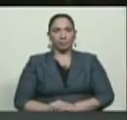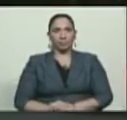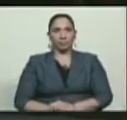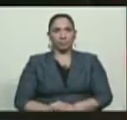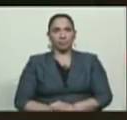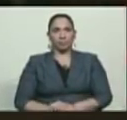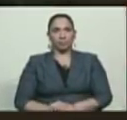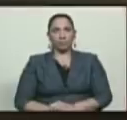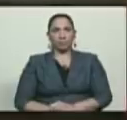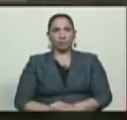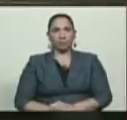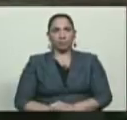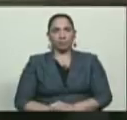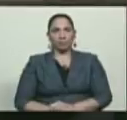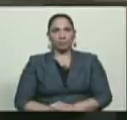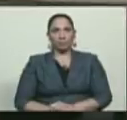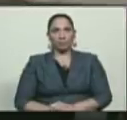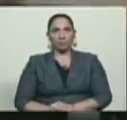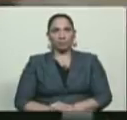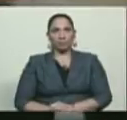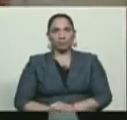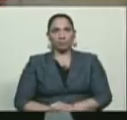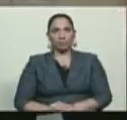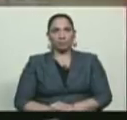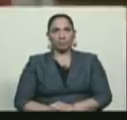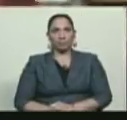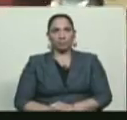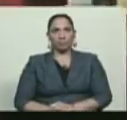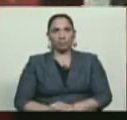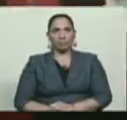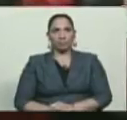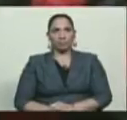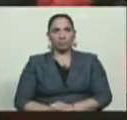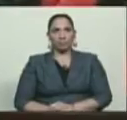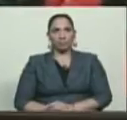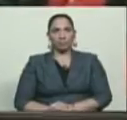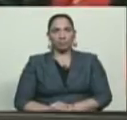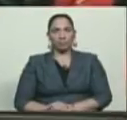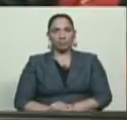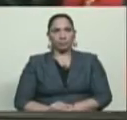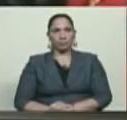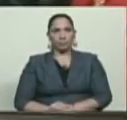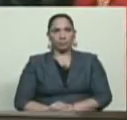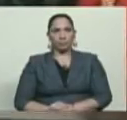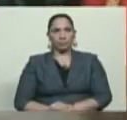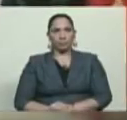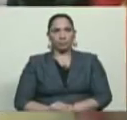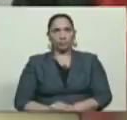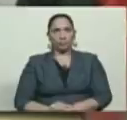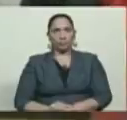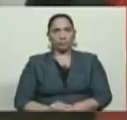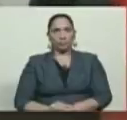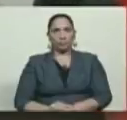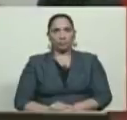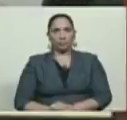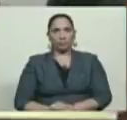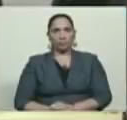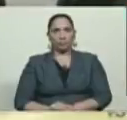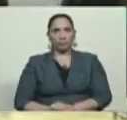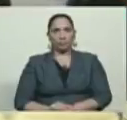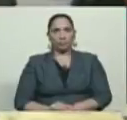Público, notorio y comunicacional, que tanto los años números 2017 y